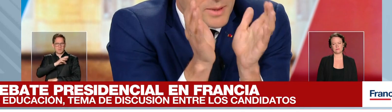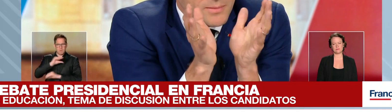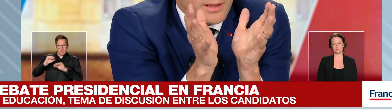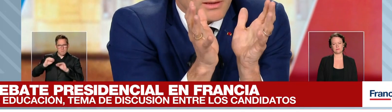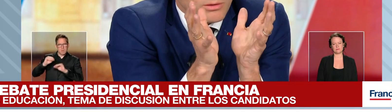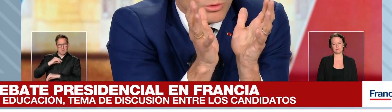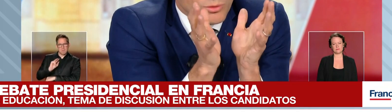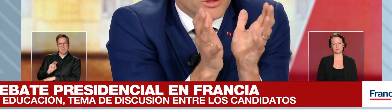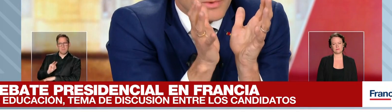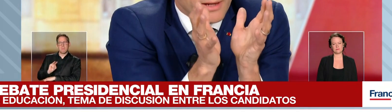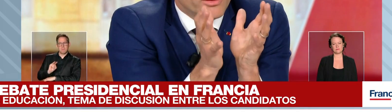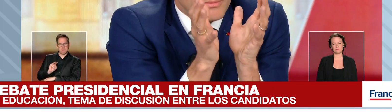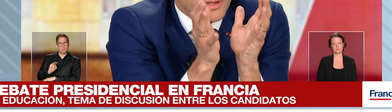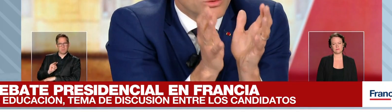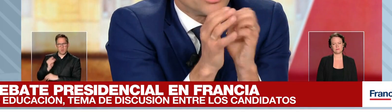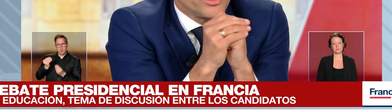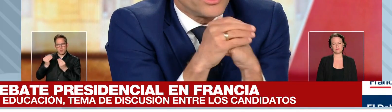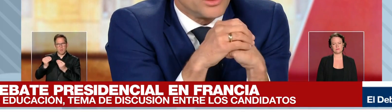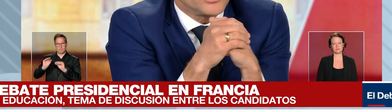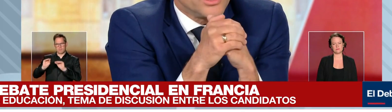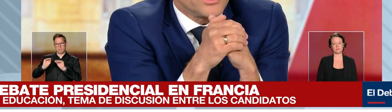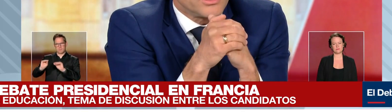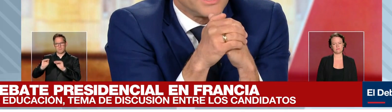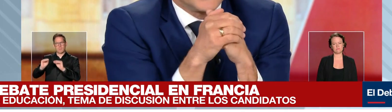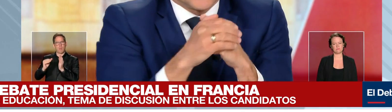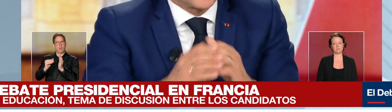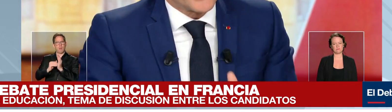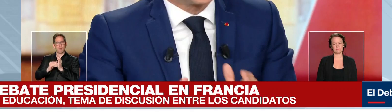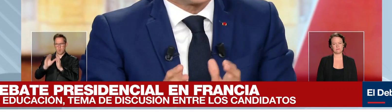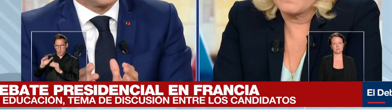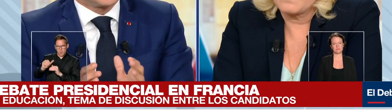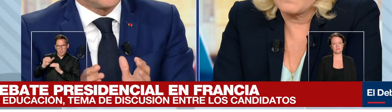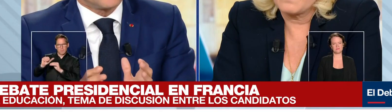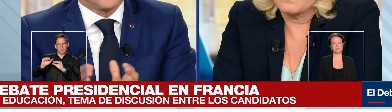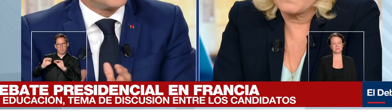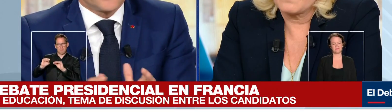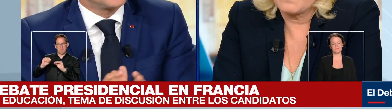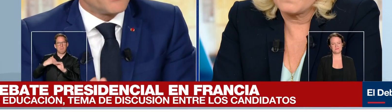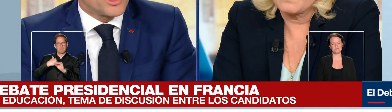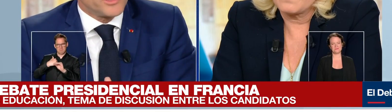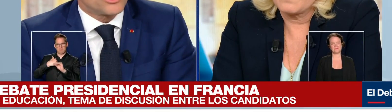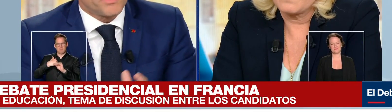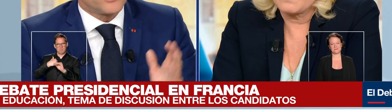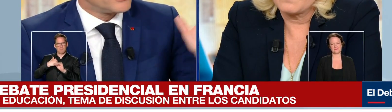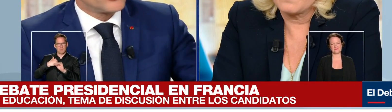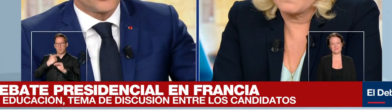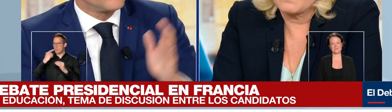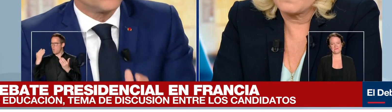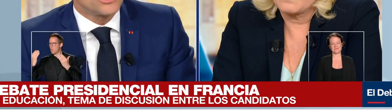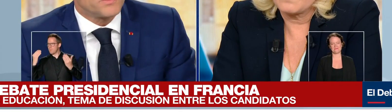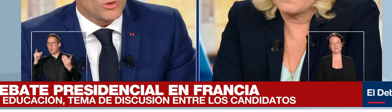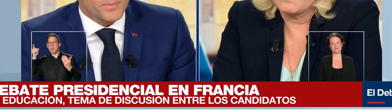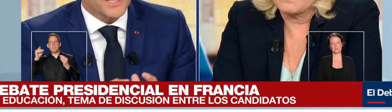profesores nos permitió continuar formando a los niños y adolescentes. Y cuando veo los resultados, evitamos dramas